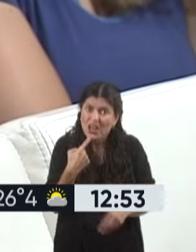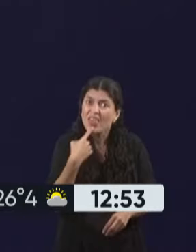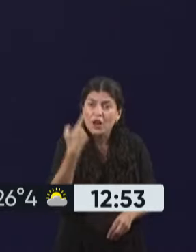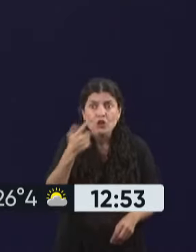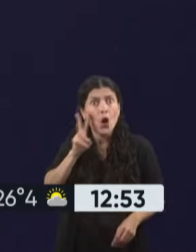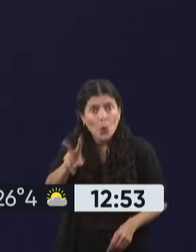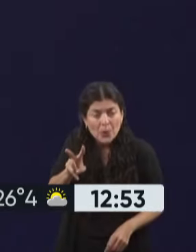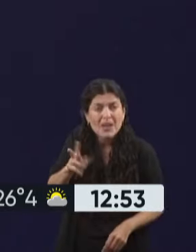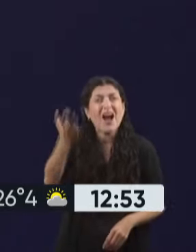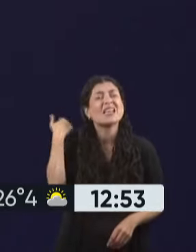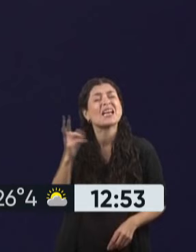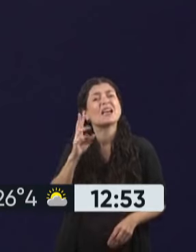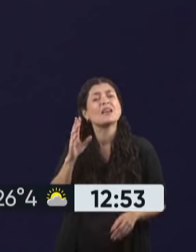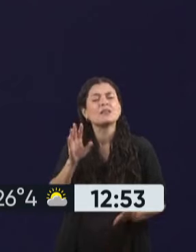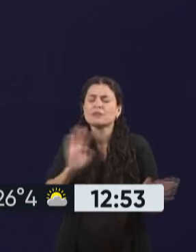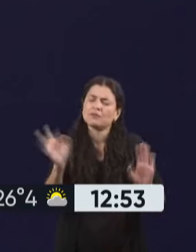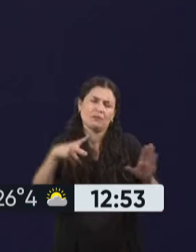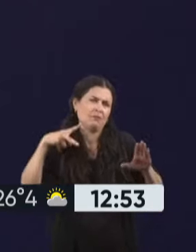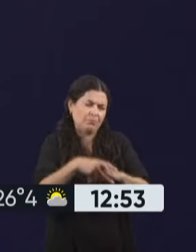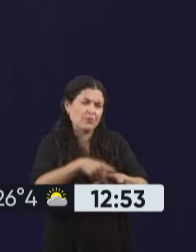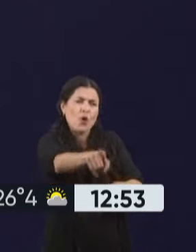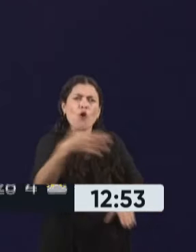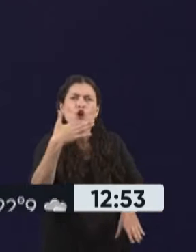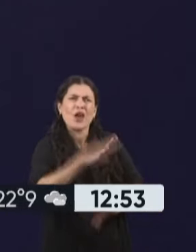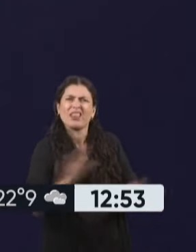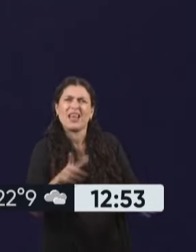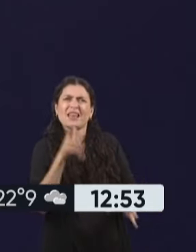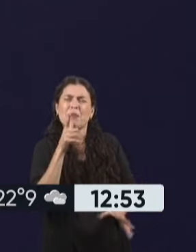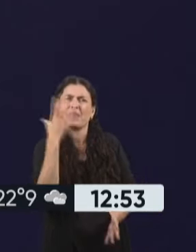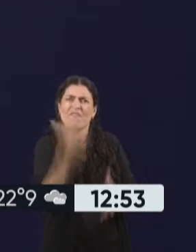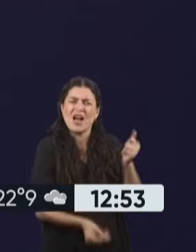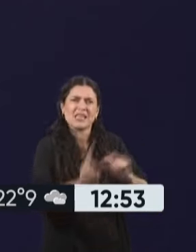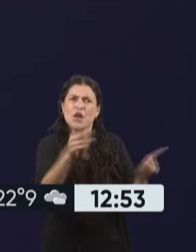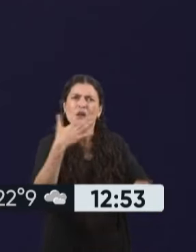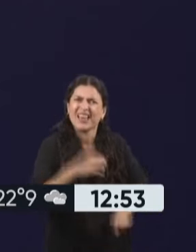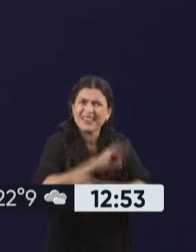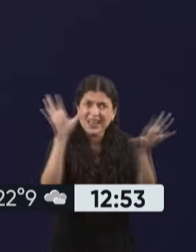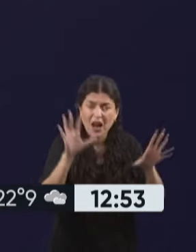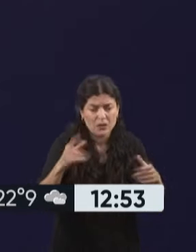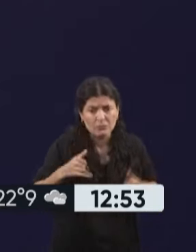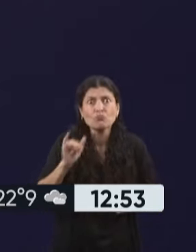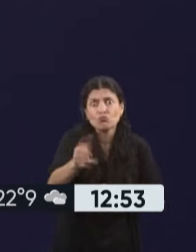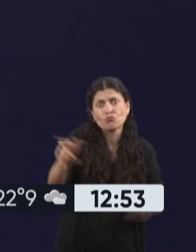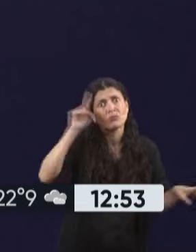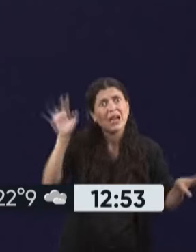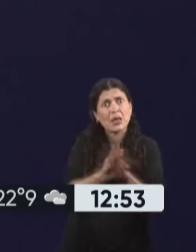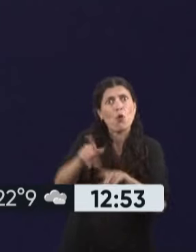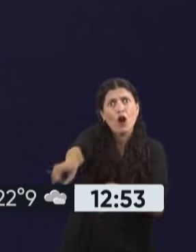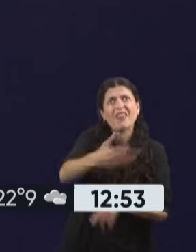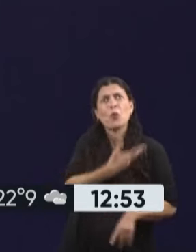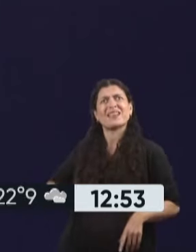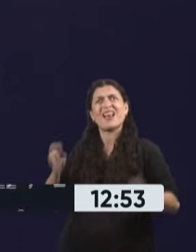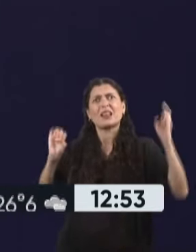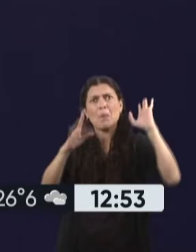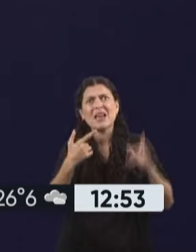No, Fabián, tenés problemas de entendimiento. No tengo ningún problema de entendimiento. Sí, porque no dijo eso. El presidente lo que dijo